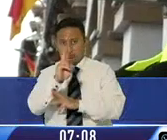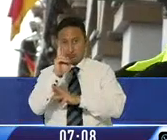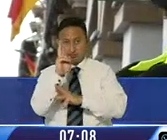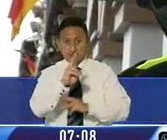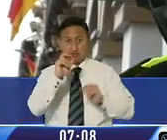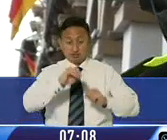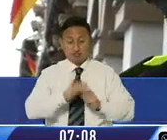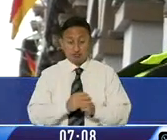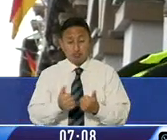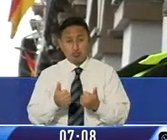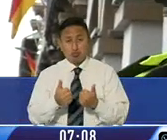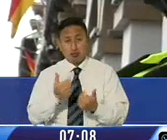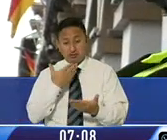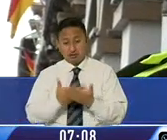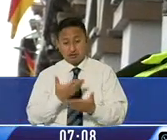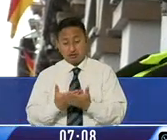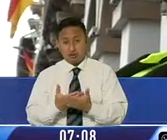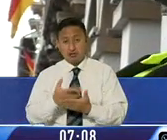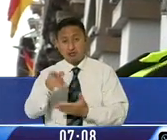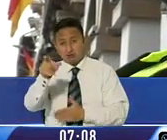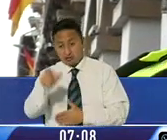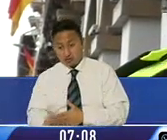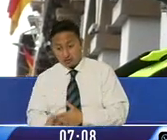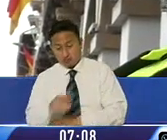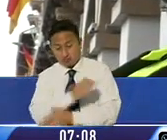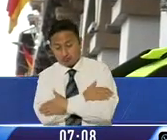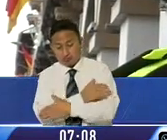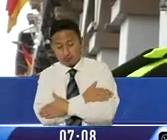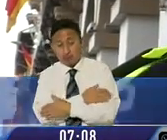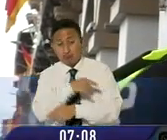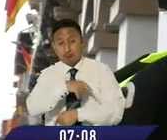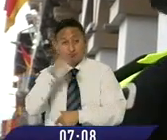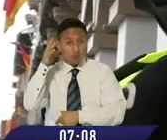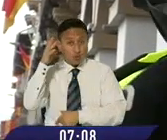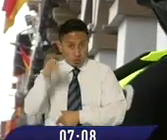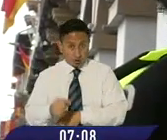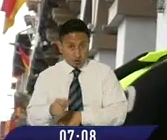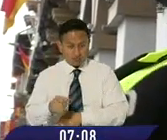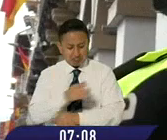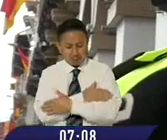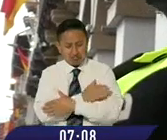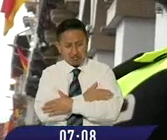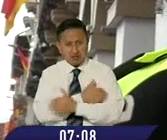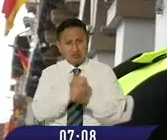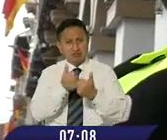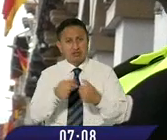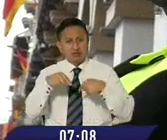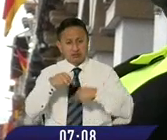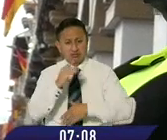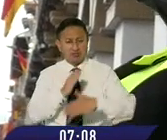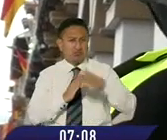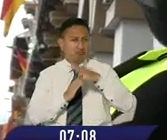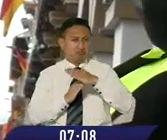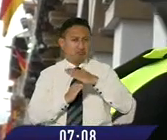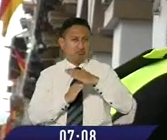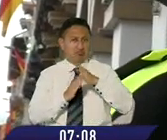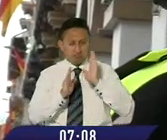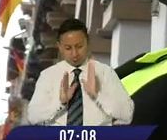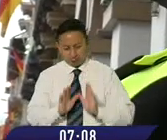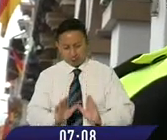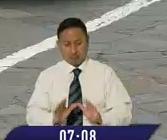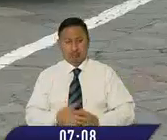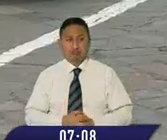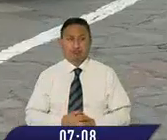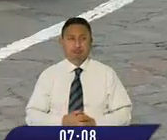muy digno de agradecer y felicitar a la ciudadanía de acá de Cuenca, que se ha manifestado de una forma